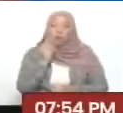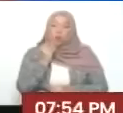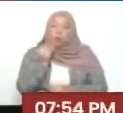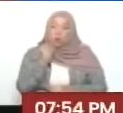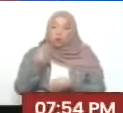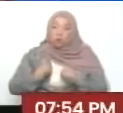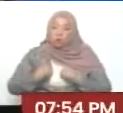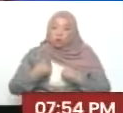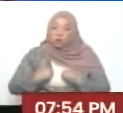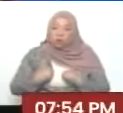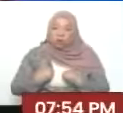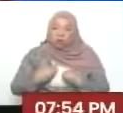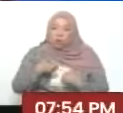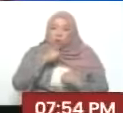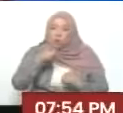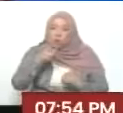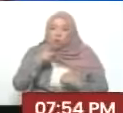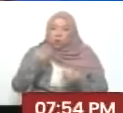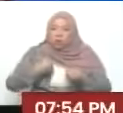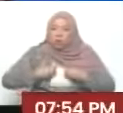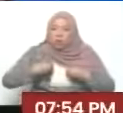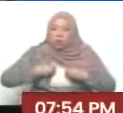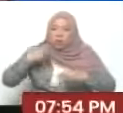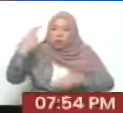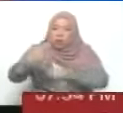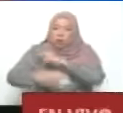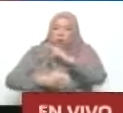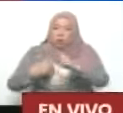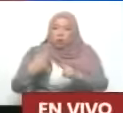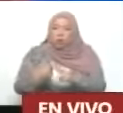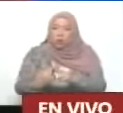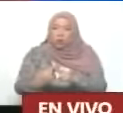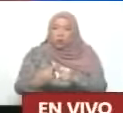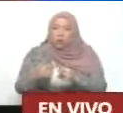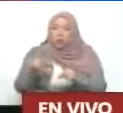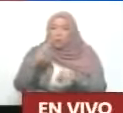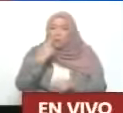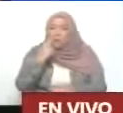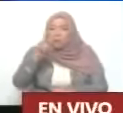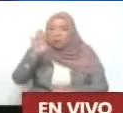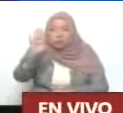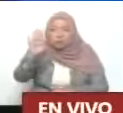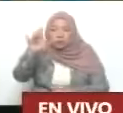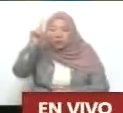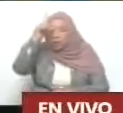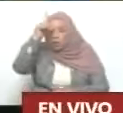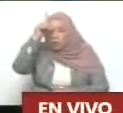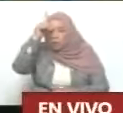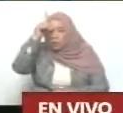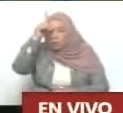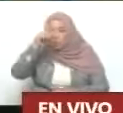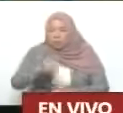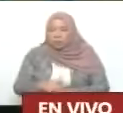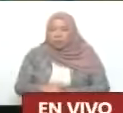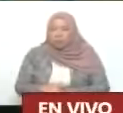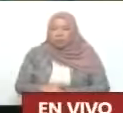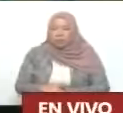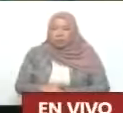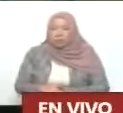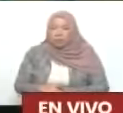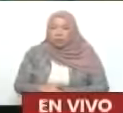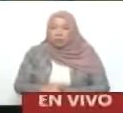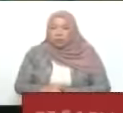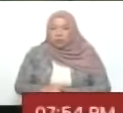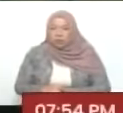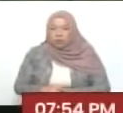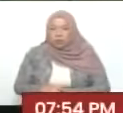vivo y directo más terrible que ha vivido la humanidad desde la época de Hitler. Presidente, que alguien en Europa tenga poder, como lo